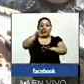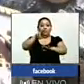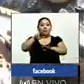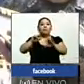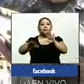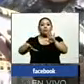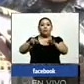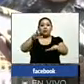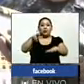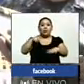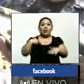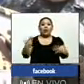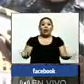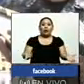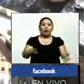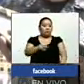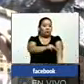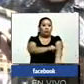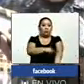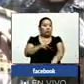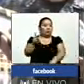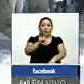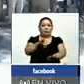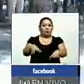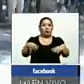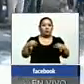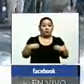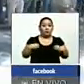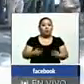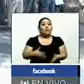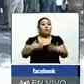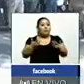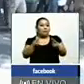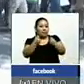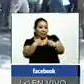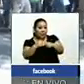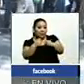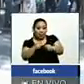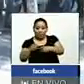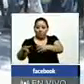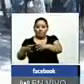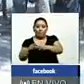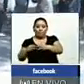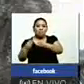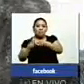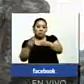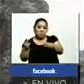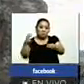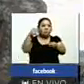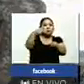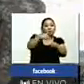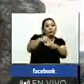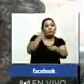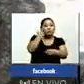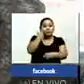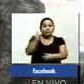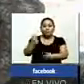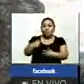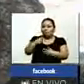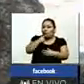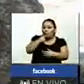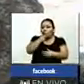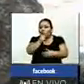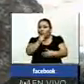resultaron que el sistema los rechazó automáticamente. Ante la intención de estos grupos, las autoridades están